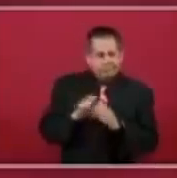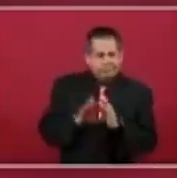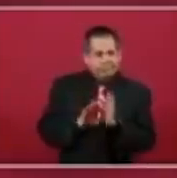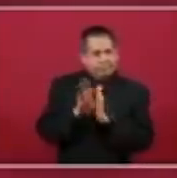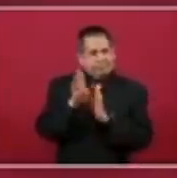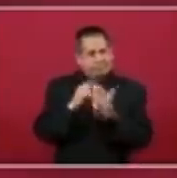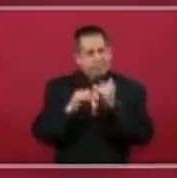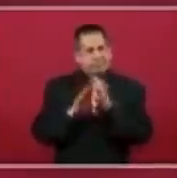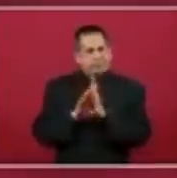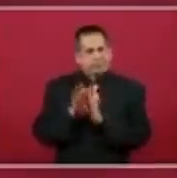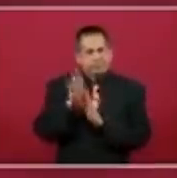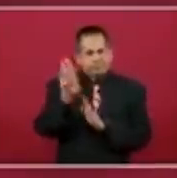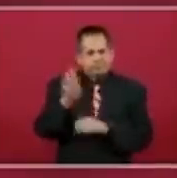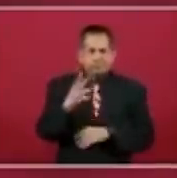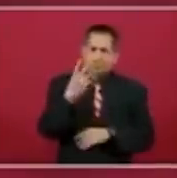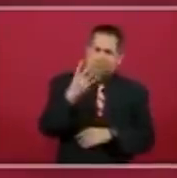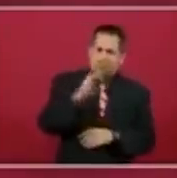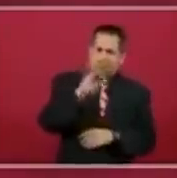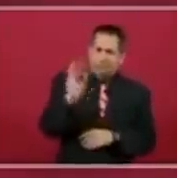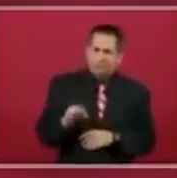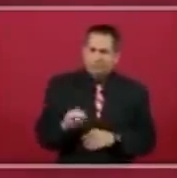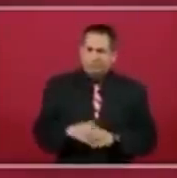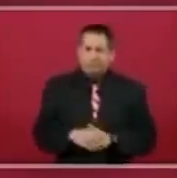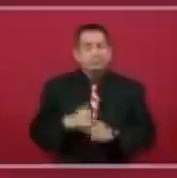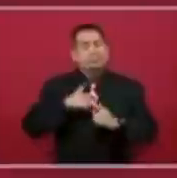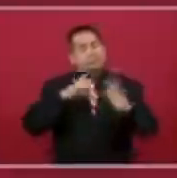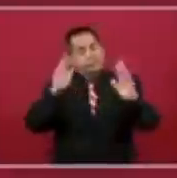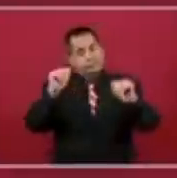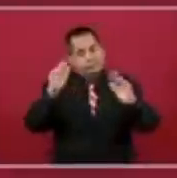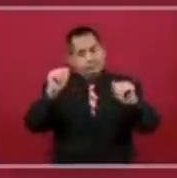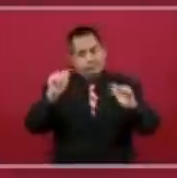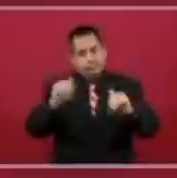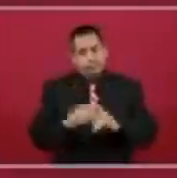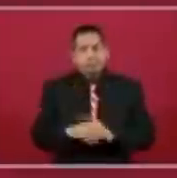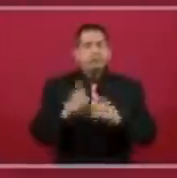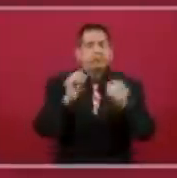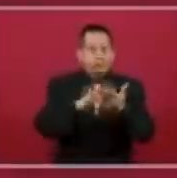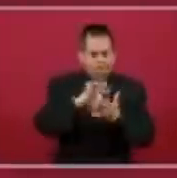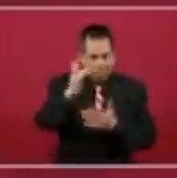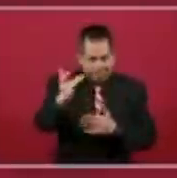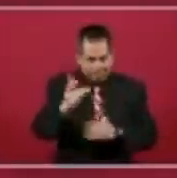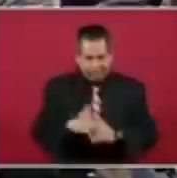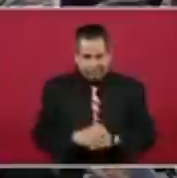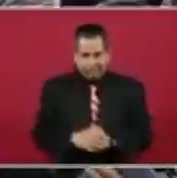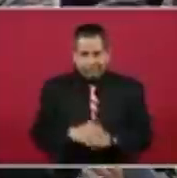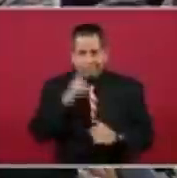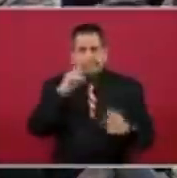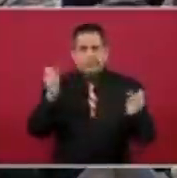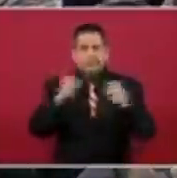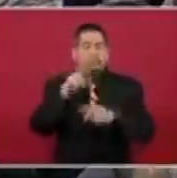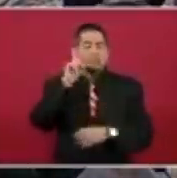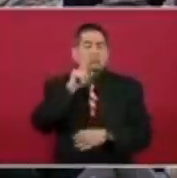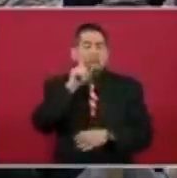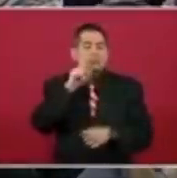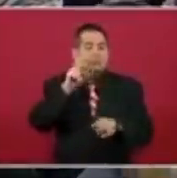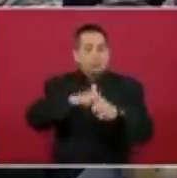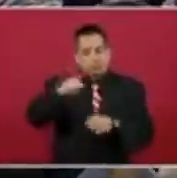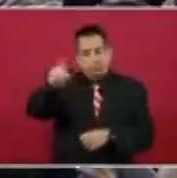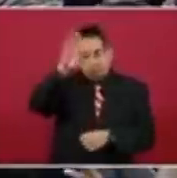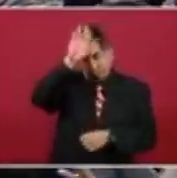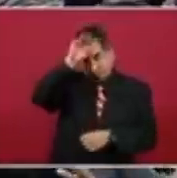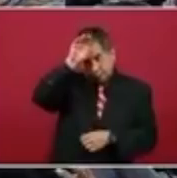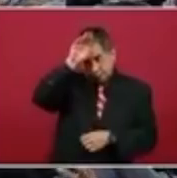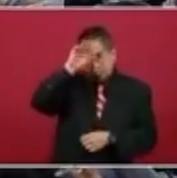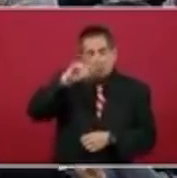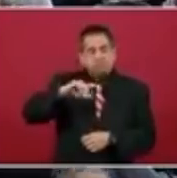crecer al 4%. Ya me voy. Muchas gracias. Nos vemos mañana en Monterrey y